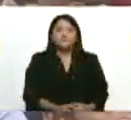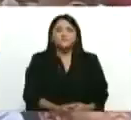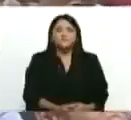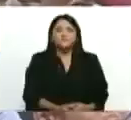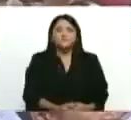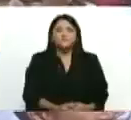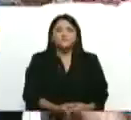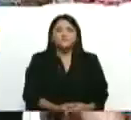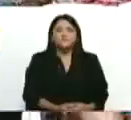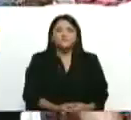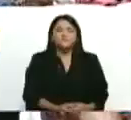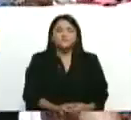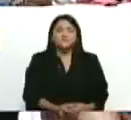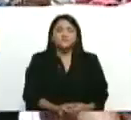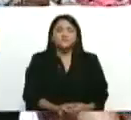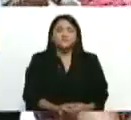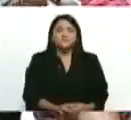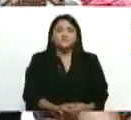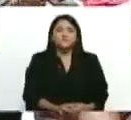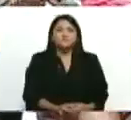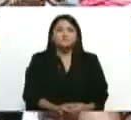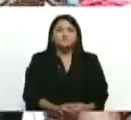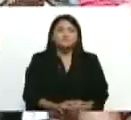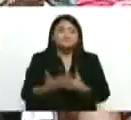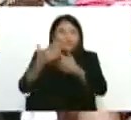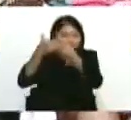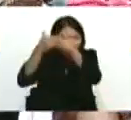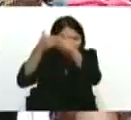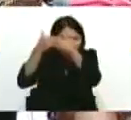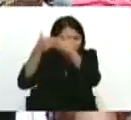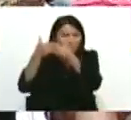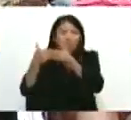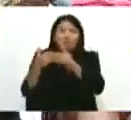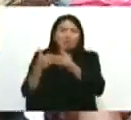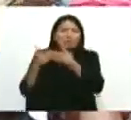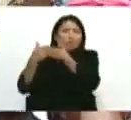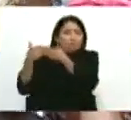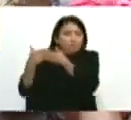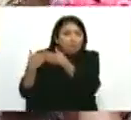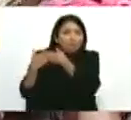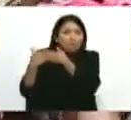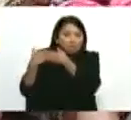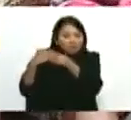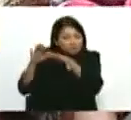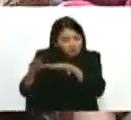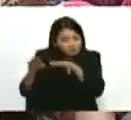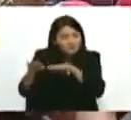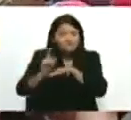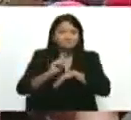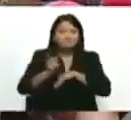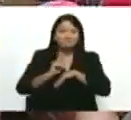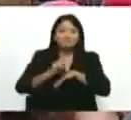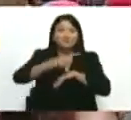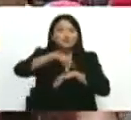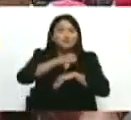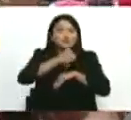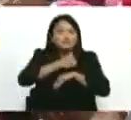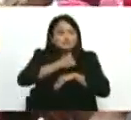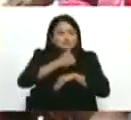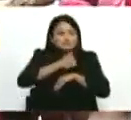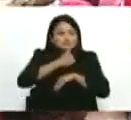imperialismo. No nos vamos a rendir. Vamos a seguir luchando y vamos a seguir resistiendo.